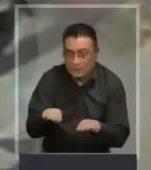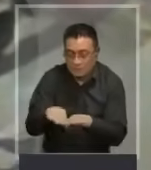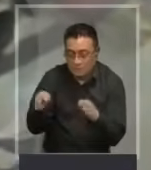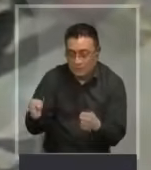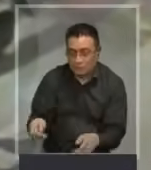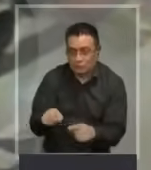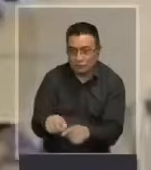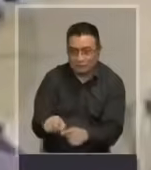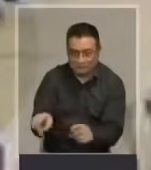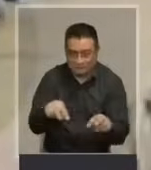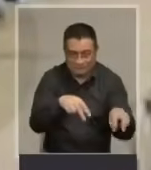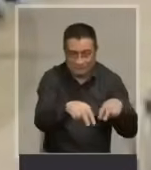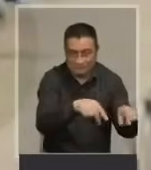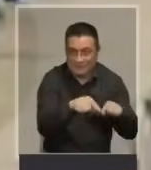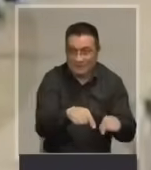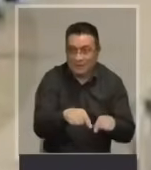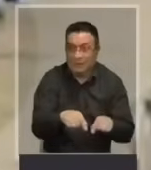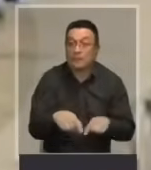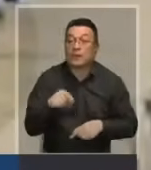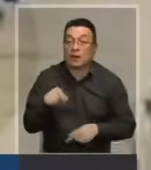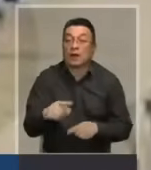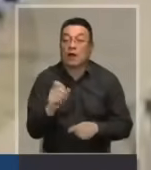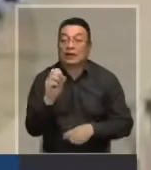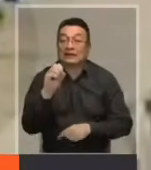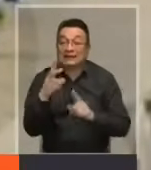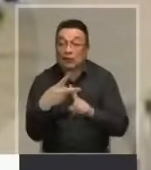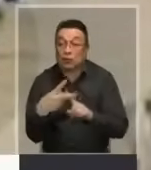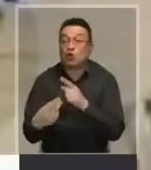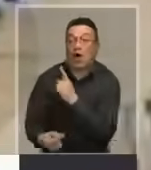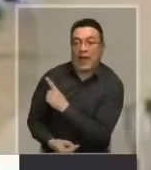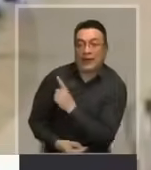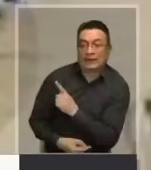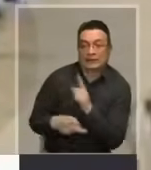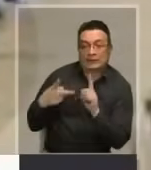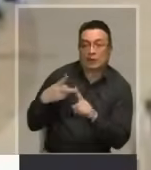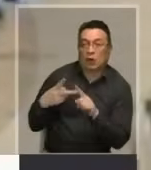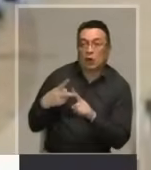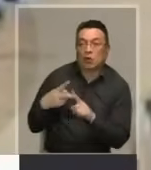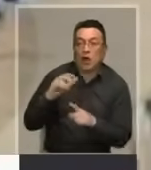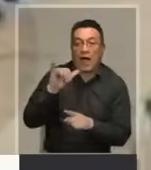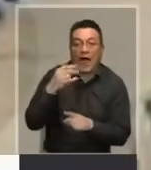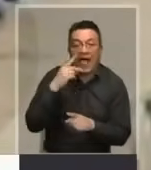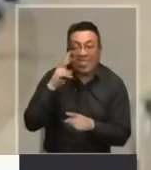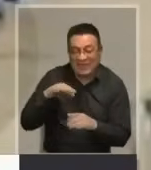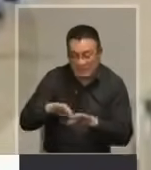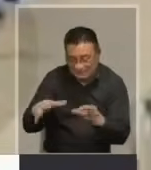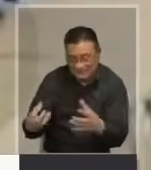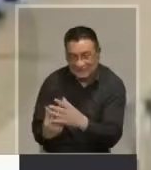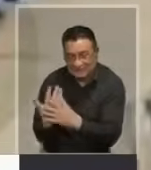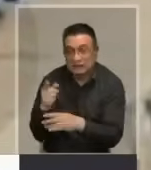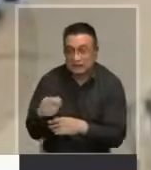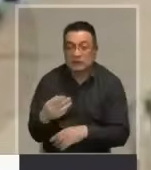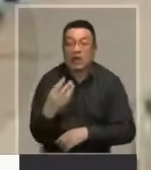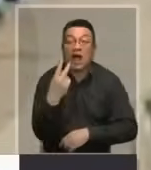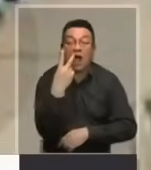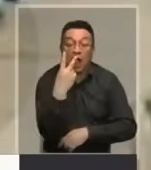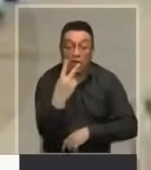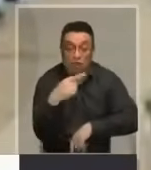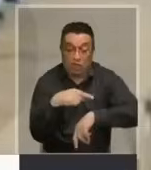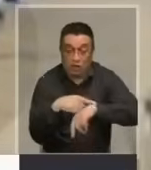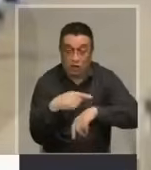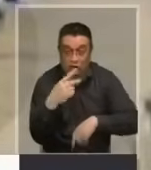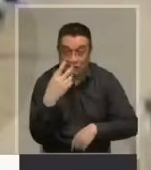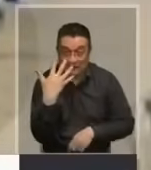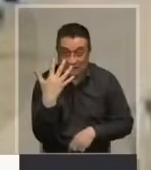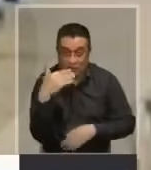atención de clientes. Acá instala la segunda bomba, también en una jardinera, 14:05 con 52 segundos.